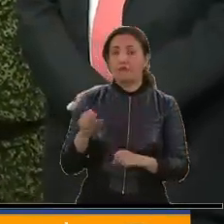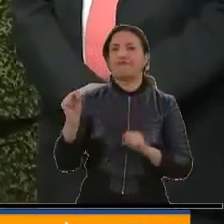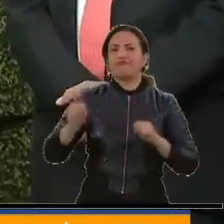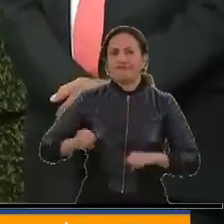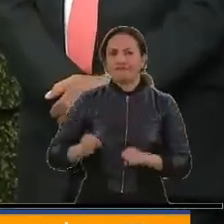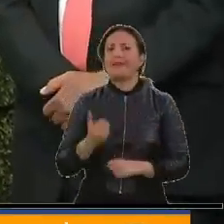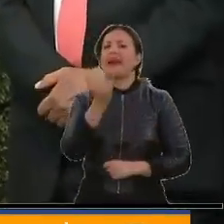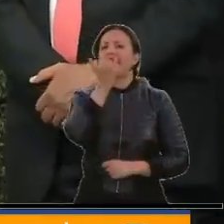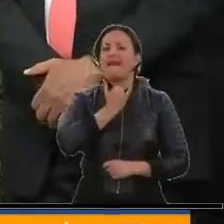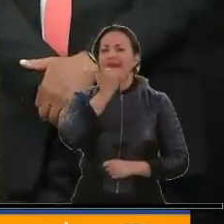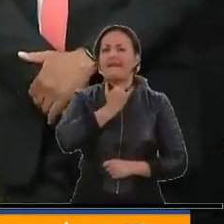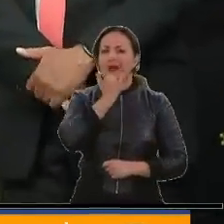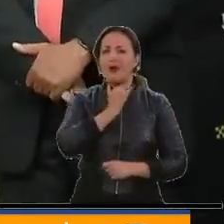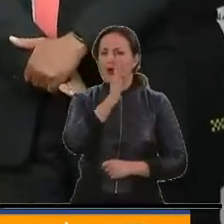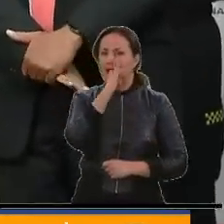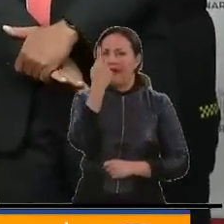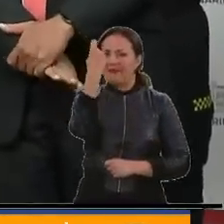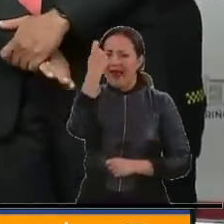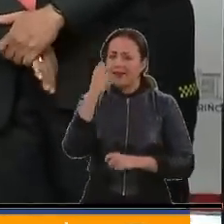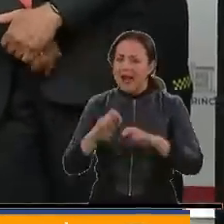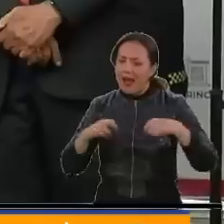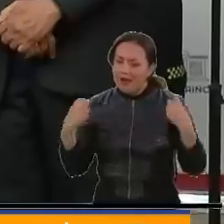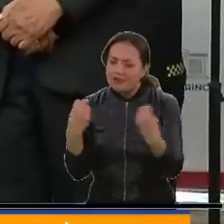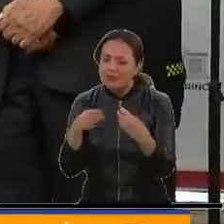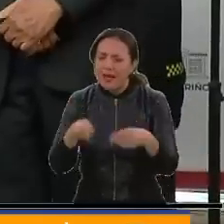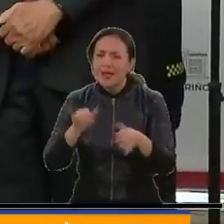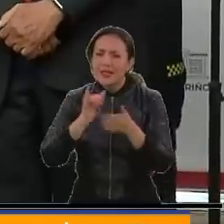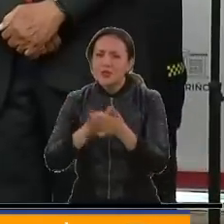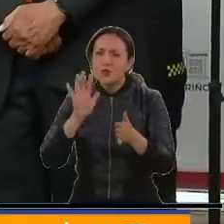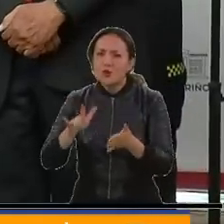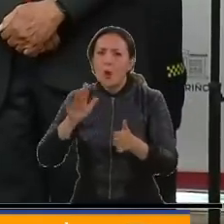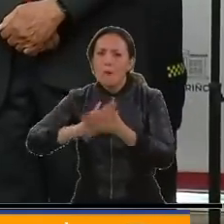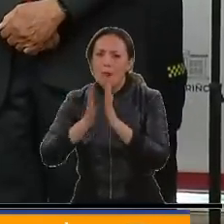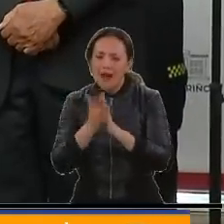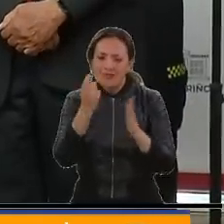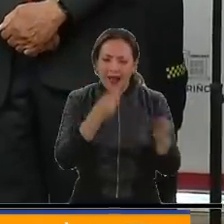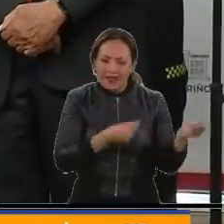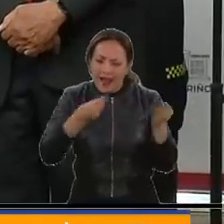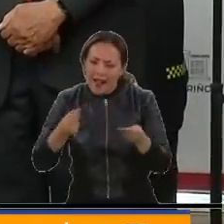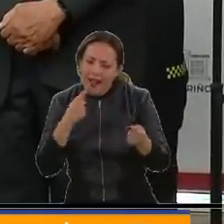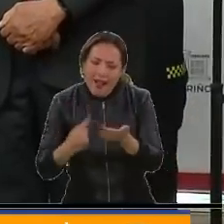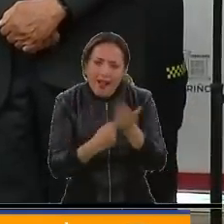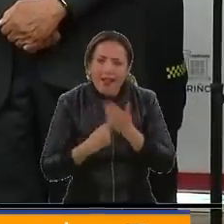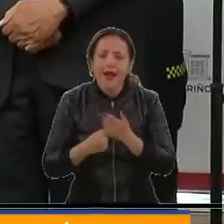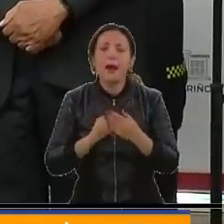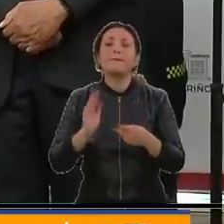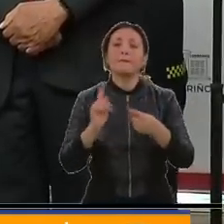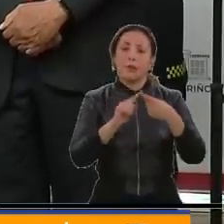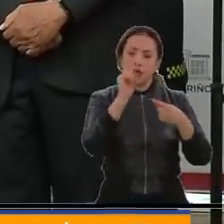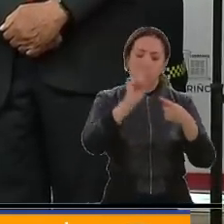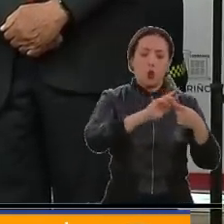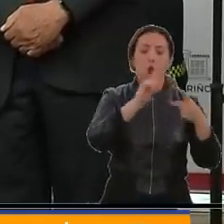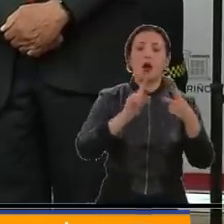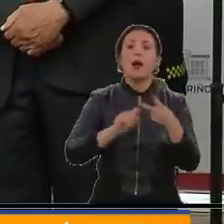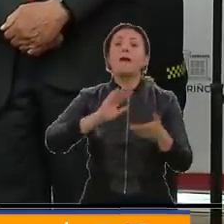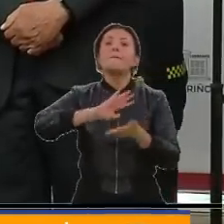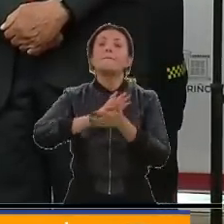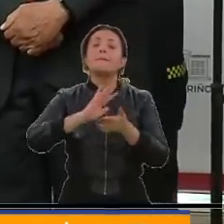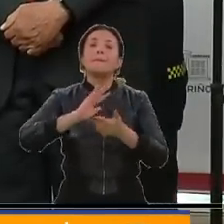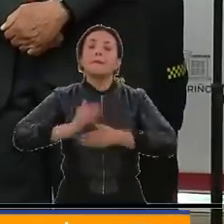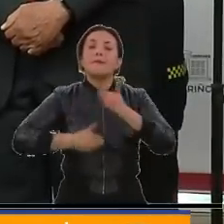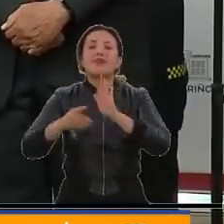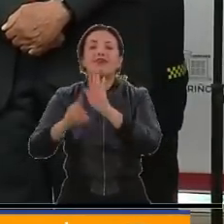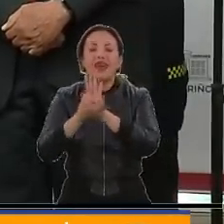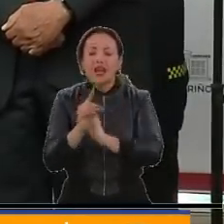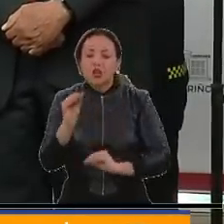ese proceso de no haberlo llevado a la mesa? Y por otro lado, ¿los decretos salieron y el de las disidencias